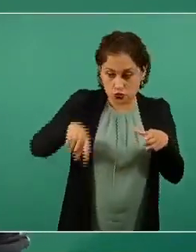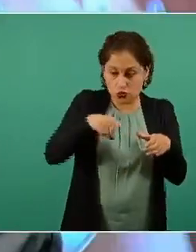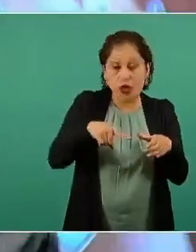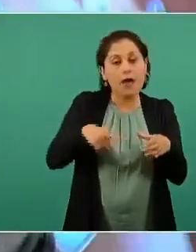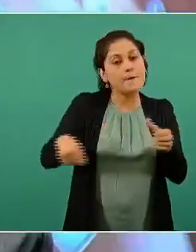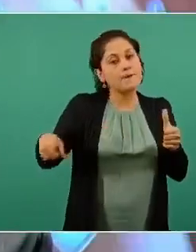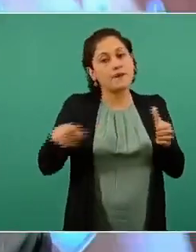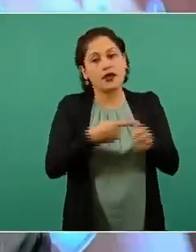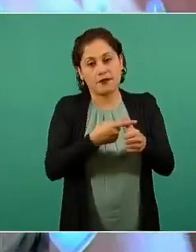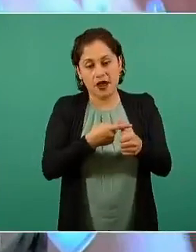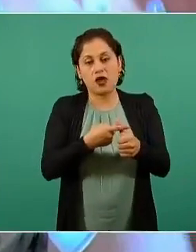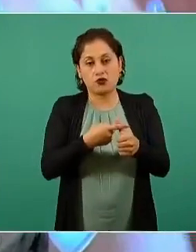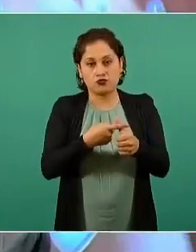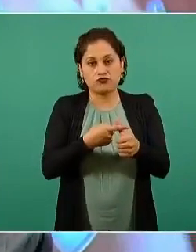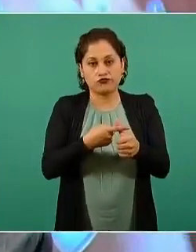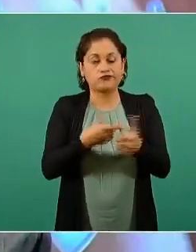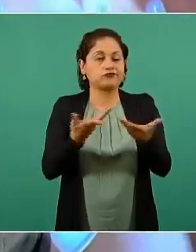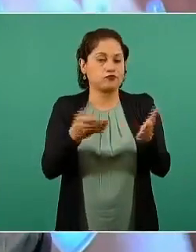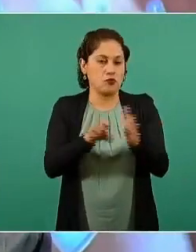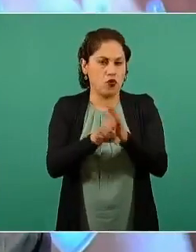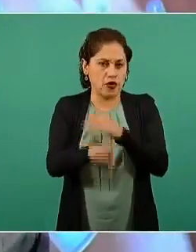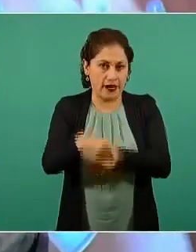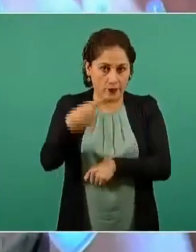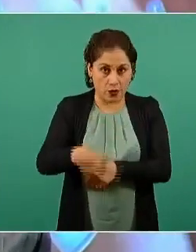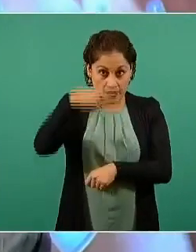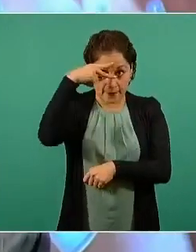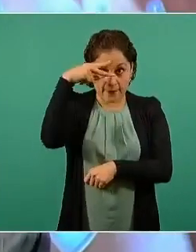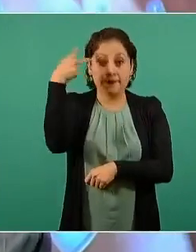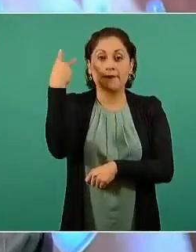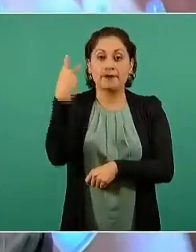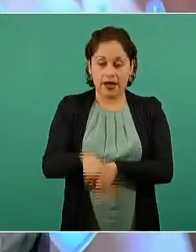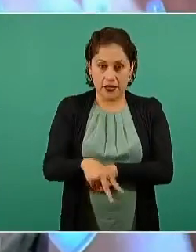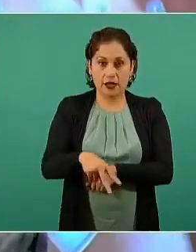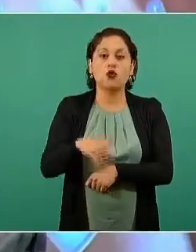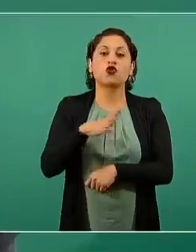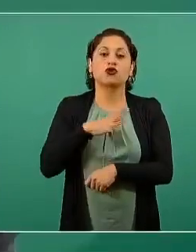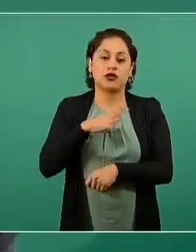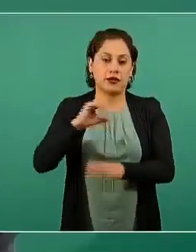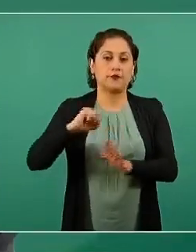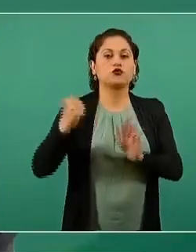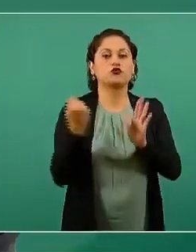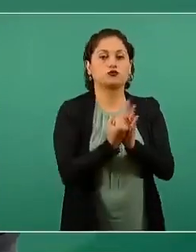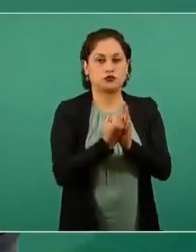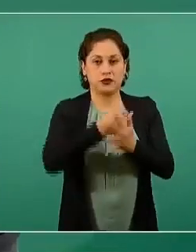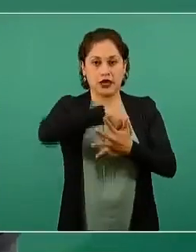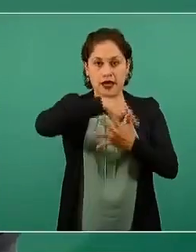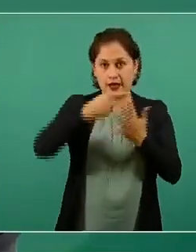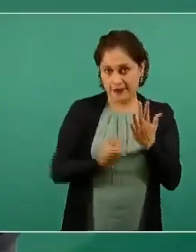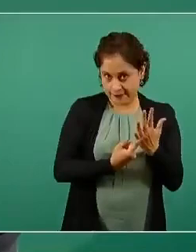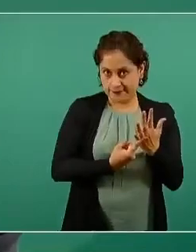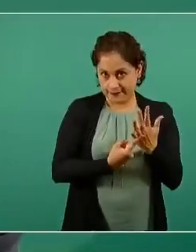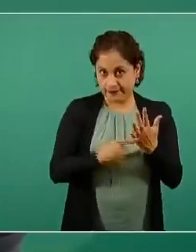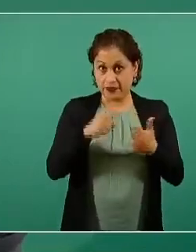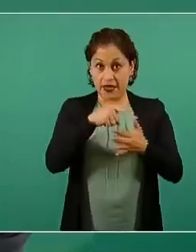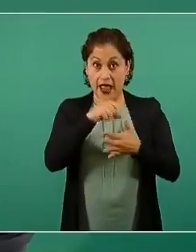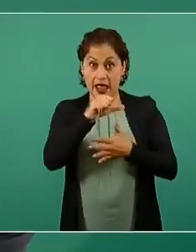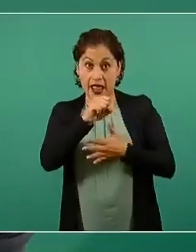preferente. Concretamente, en México tenemos, además de Astra, otras 4 vacunas. Tenemos